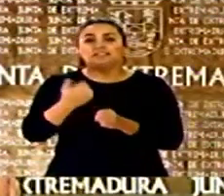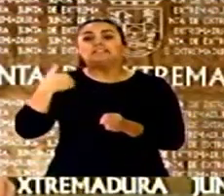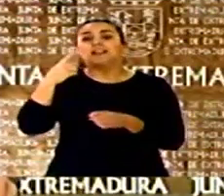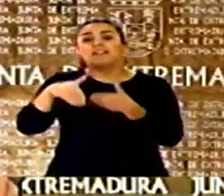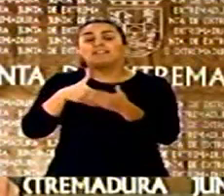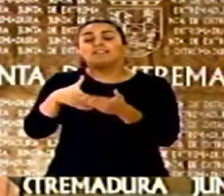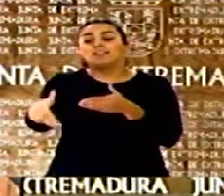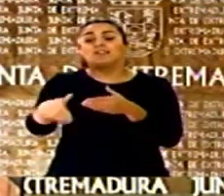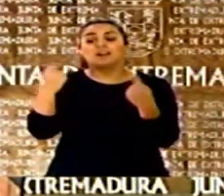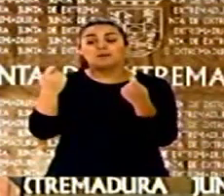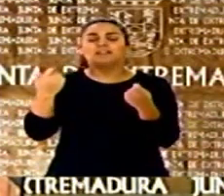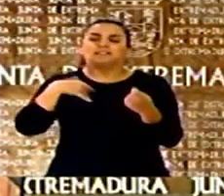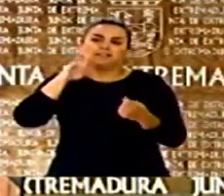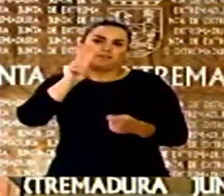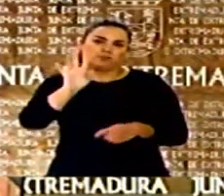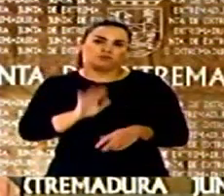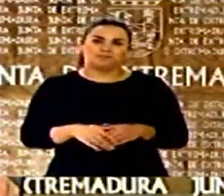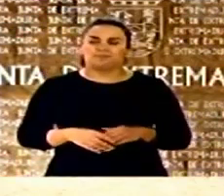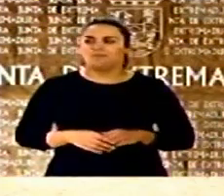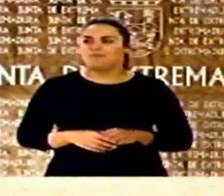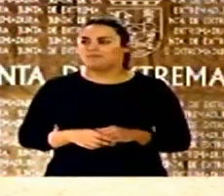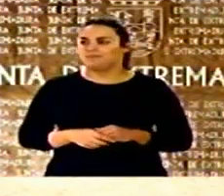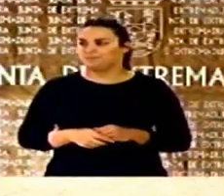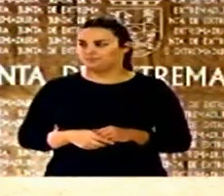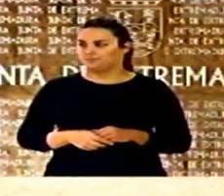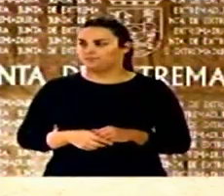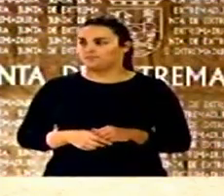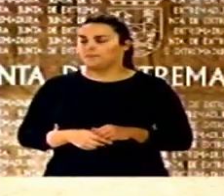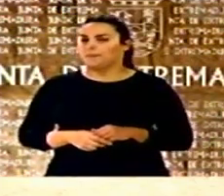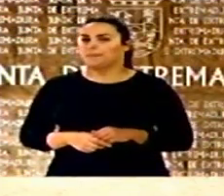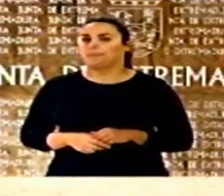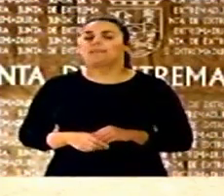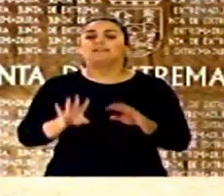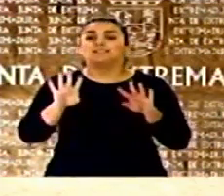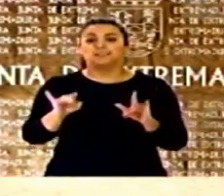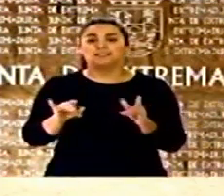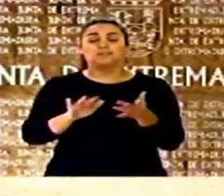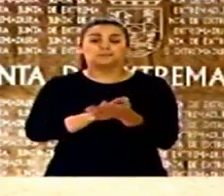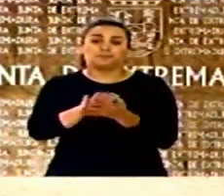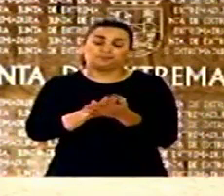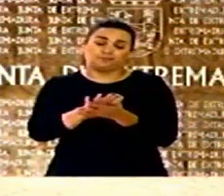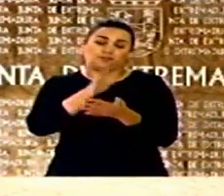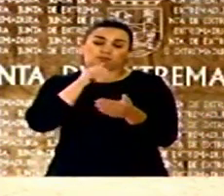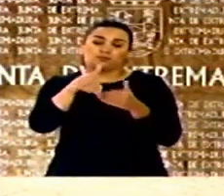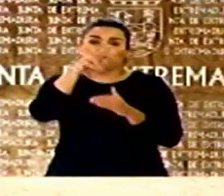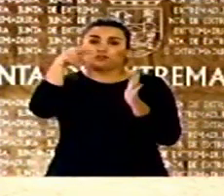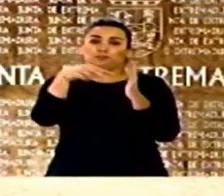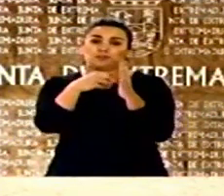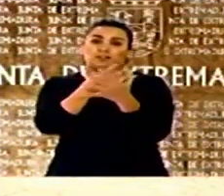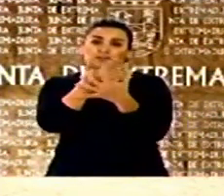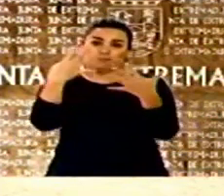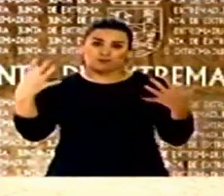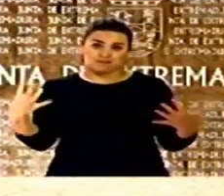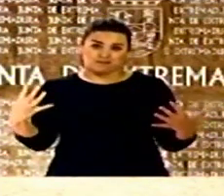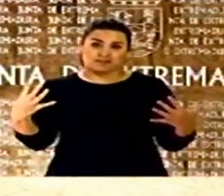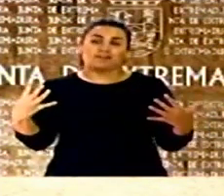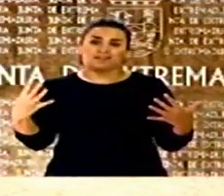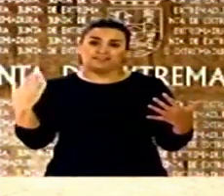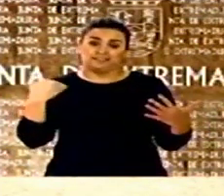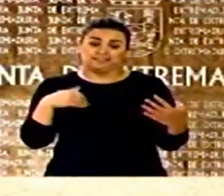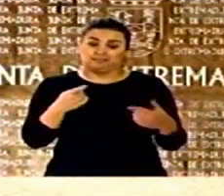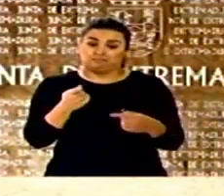está funcionando y está funcionando tan bien, pues no debemos permitir que un mes al año tengamos estas dificultades, sobre todo